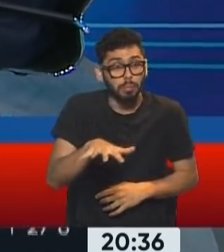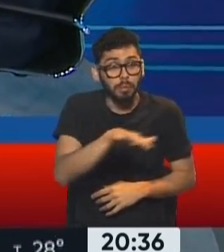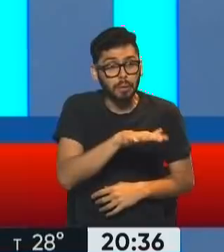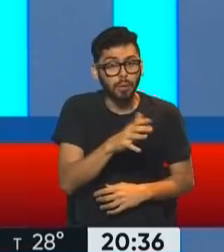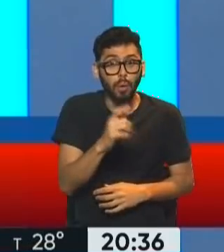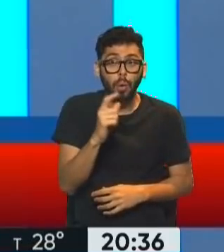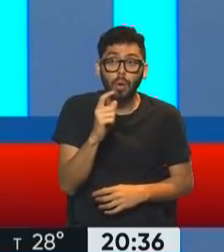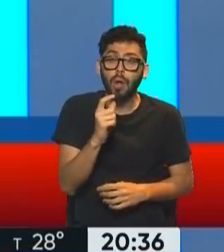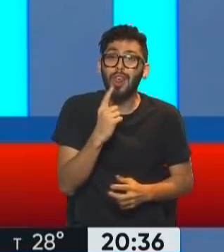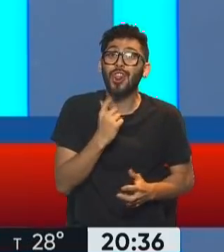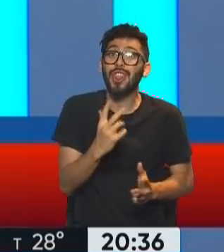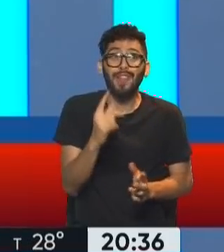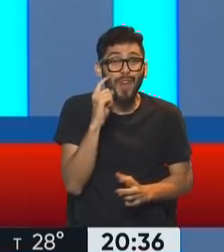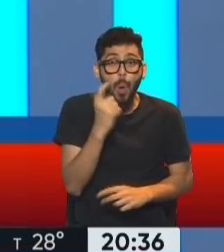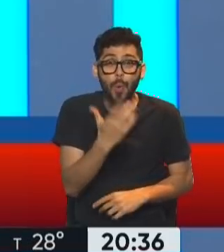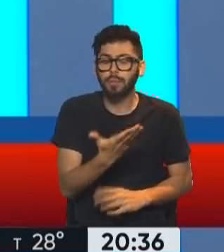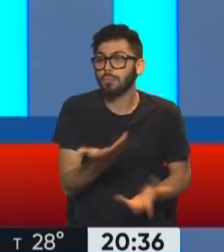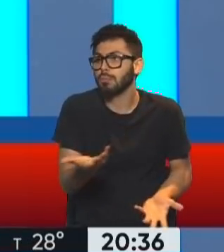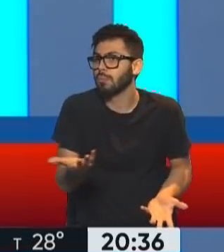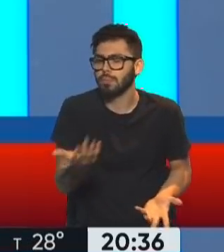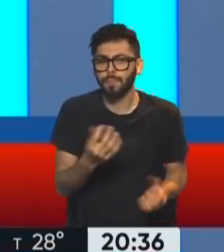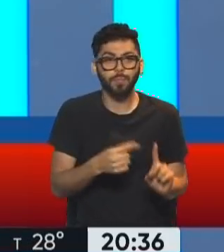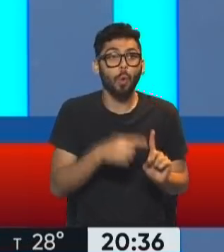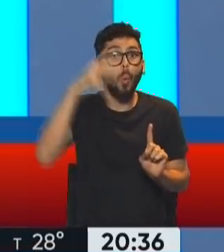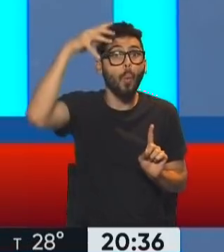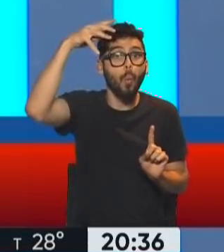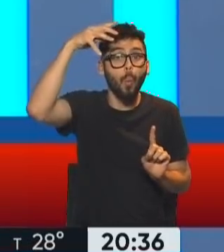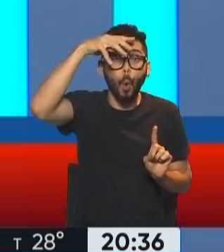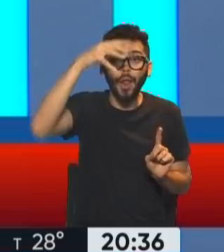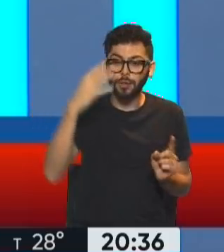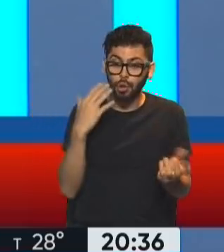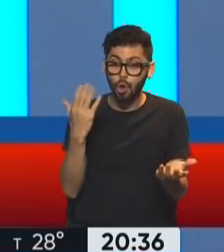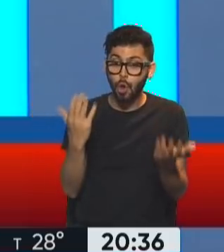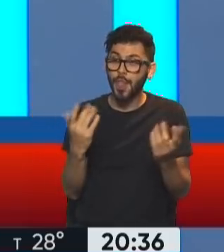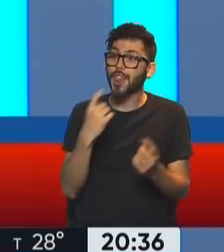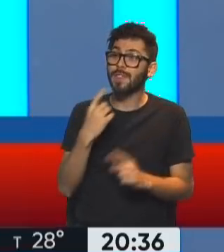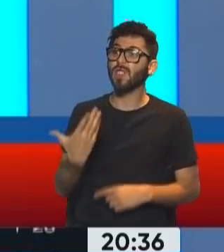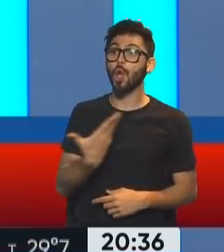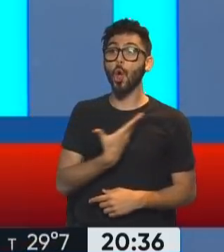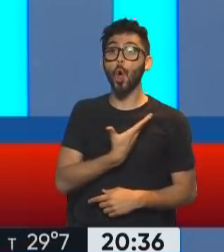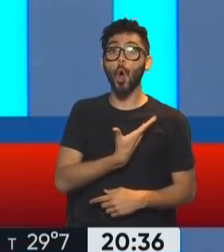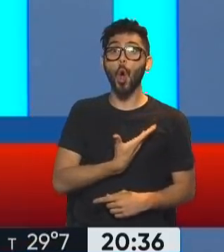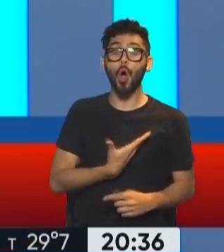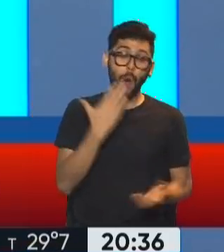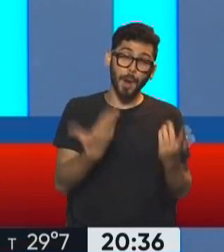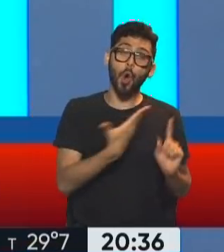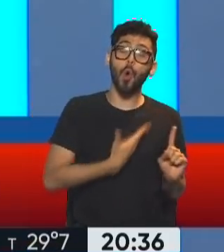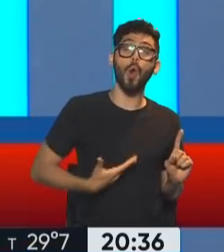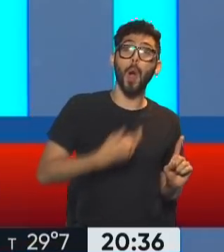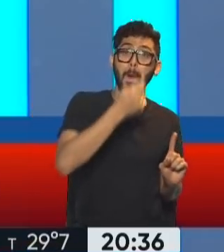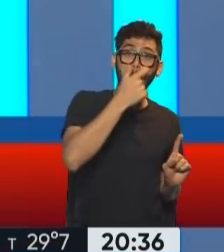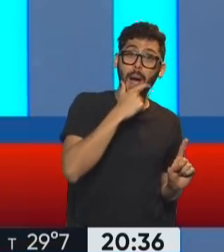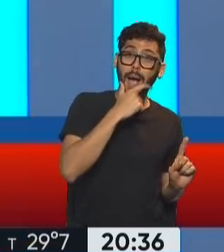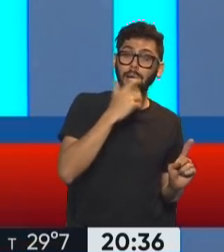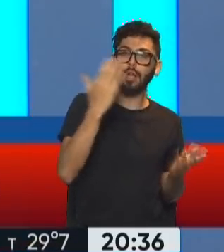en decir alguna cosa. Por ejemplo, Patricia Bullrich comparó al gobierno de Macri con el